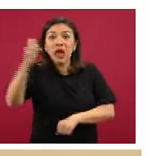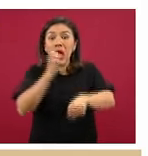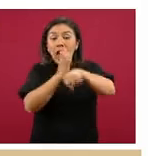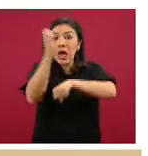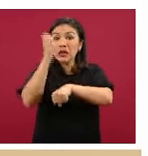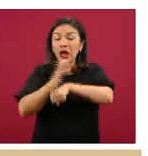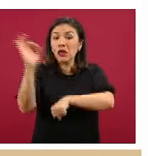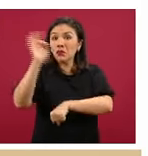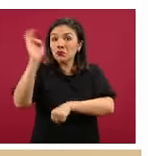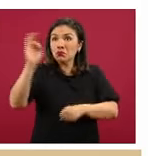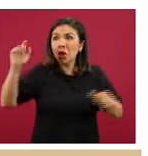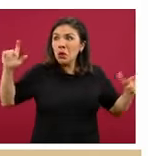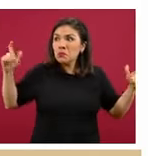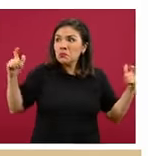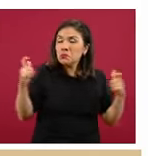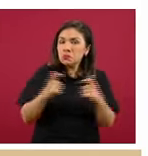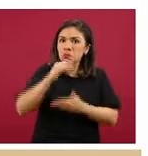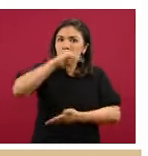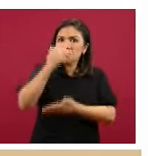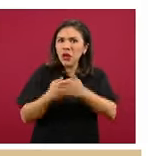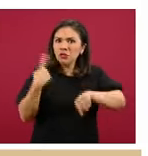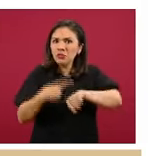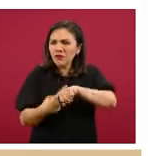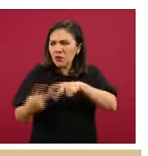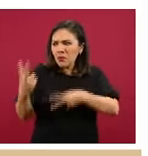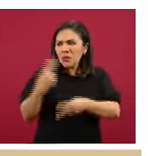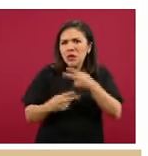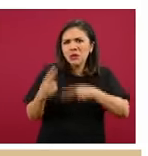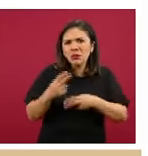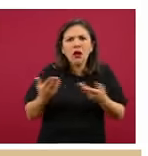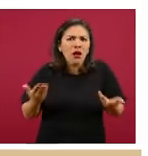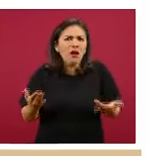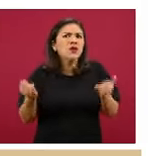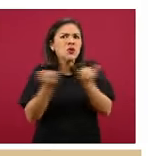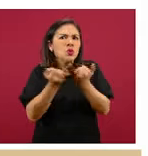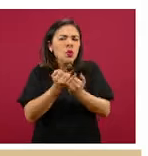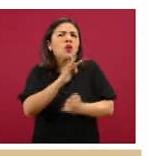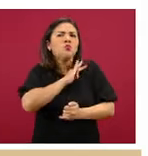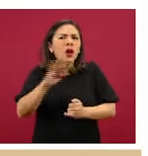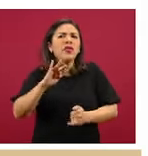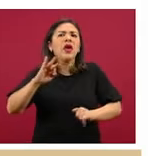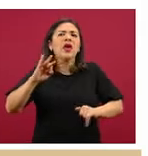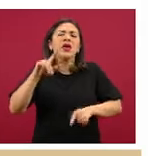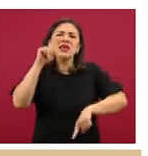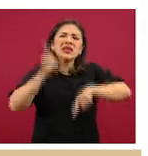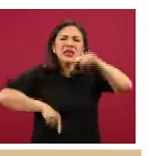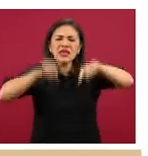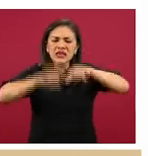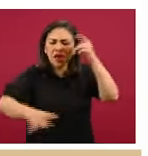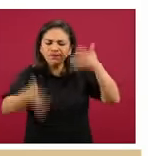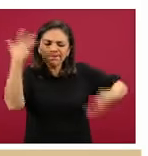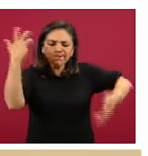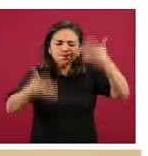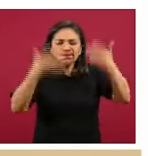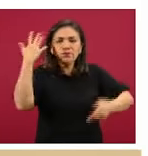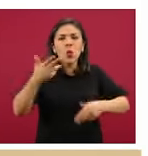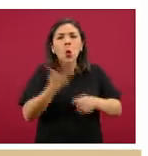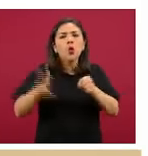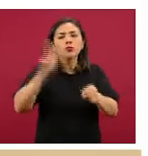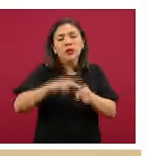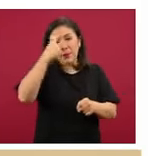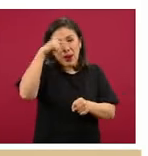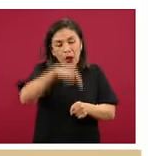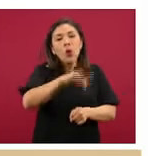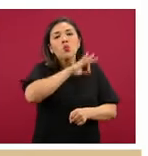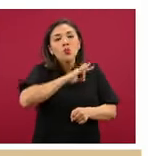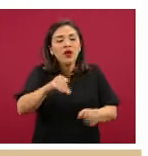fueran bajando en cuanto a la carga epidémica, también fueran desreconvirtiendo para que unidades hospitalarias empezaran a atender parte